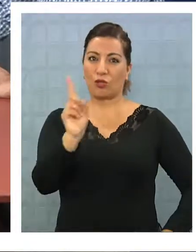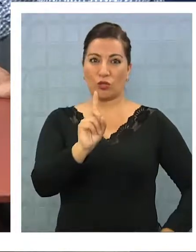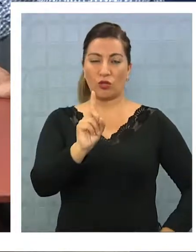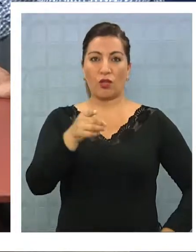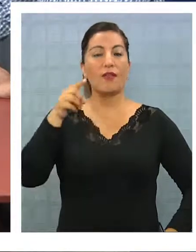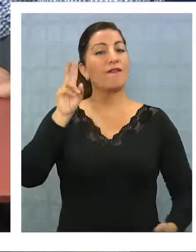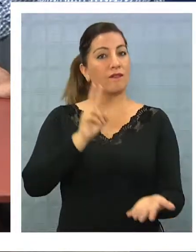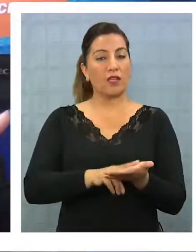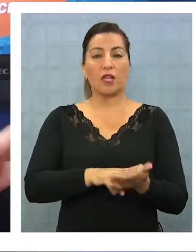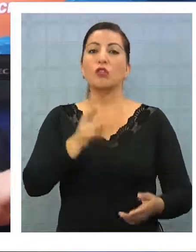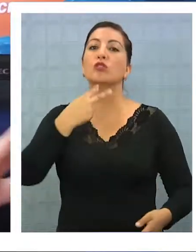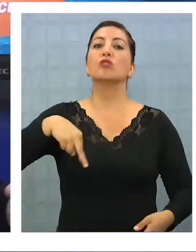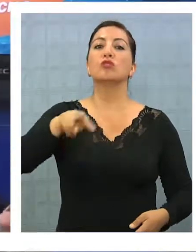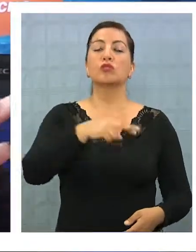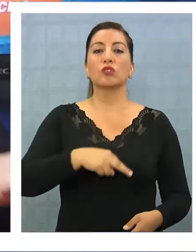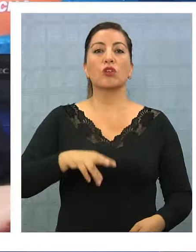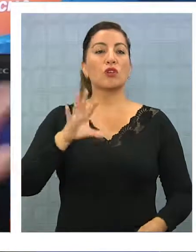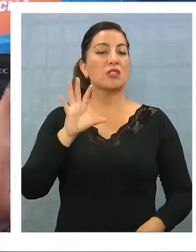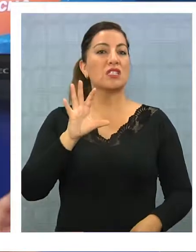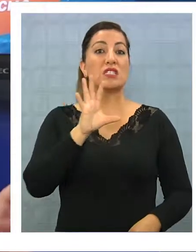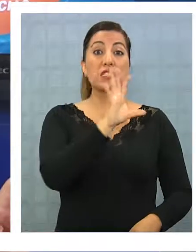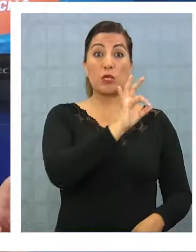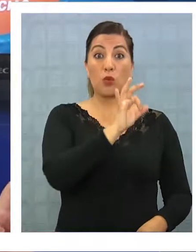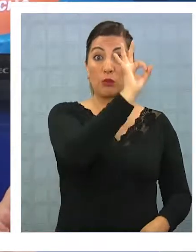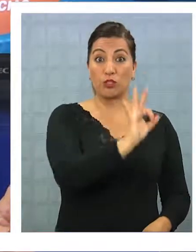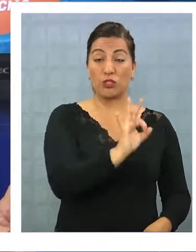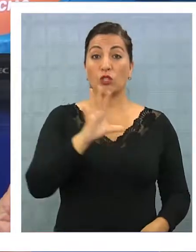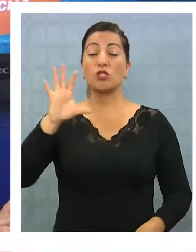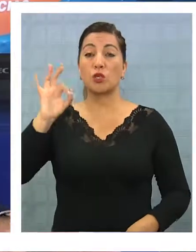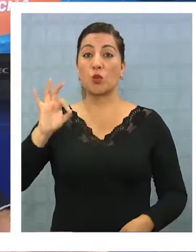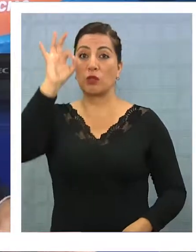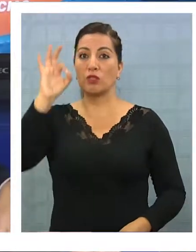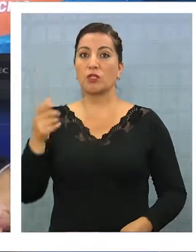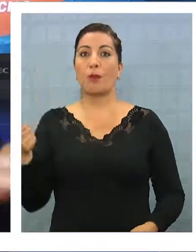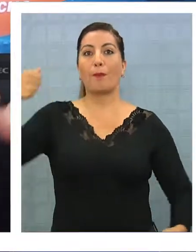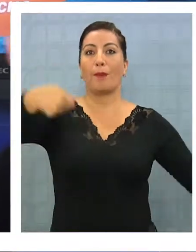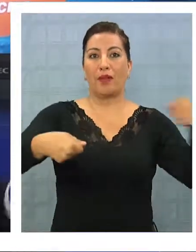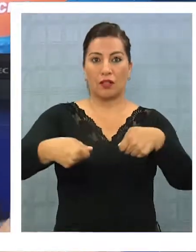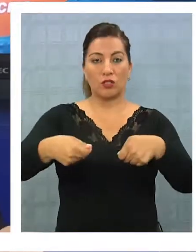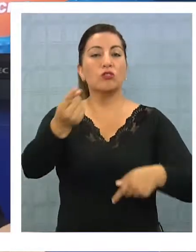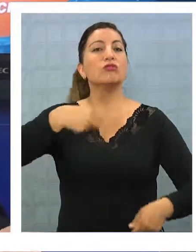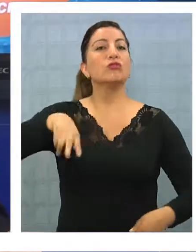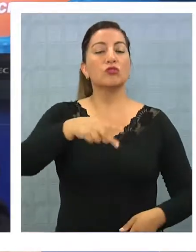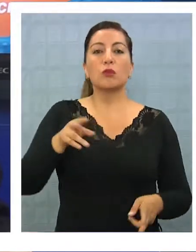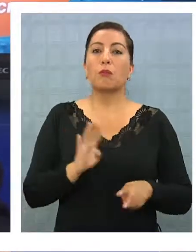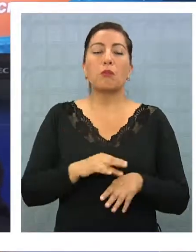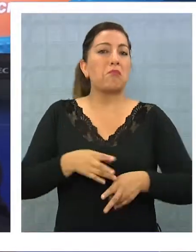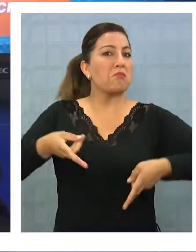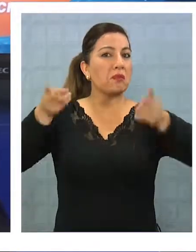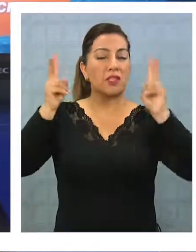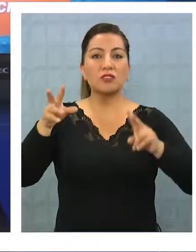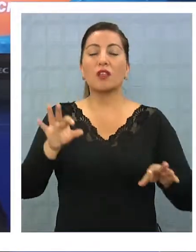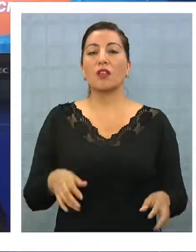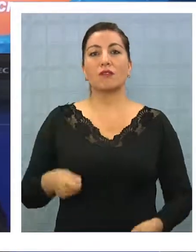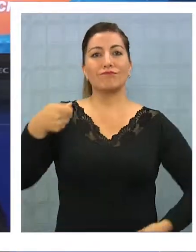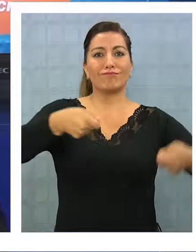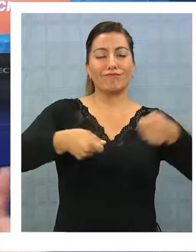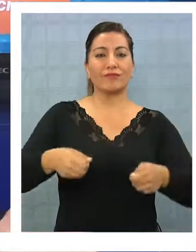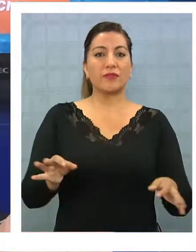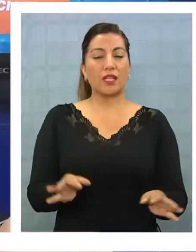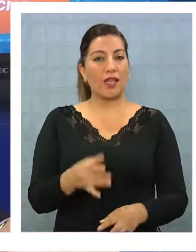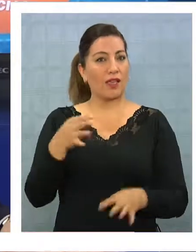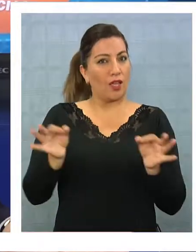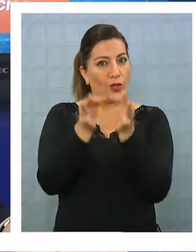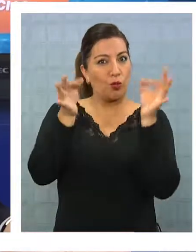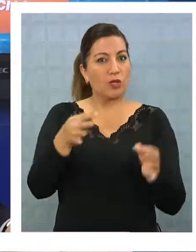que idealmente debiéramos ir hacia 50-50%, ¿no? Pero eso es lo que nos ha permitido tener una inversión en educación superior